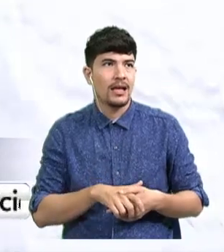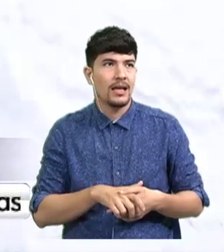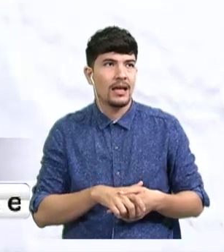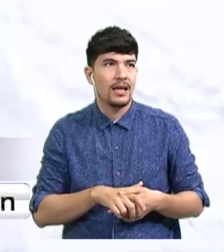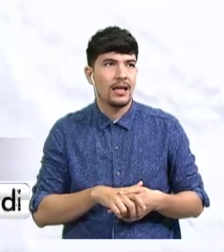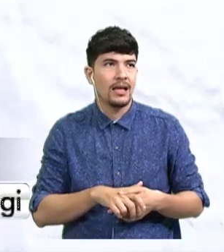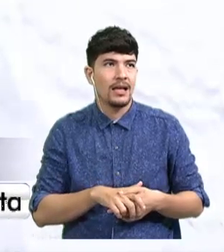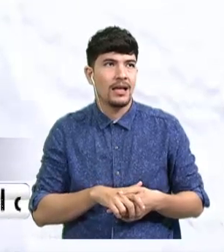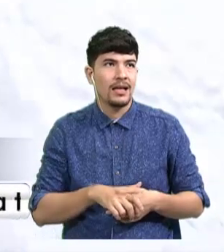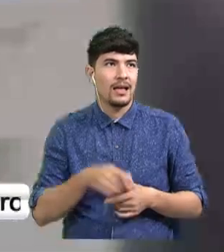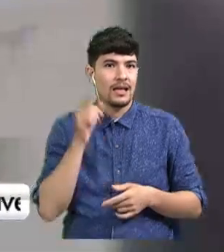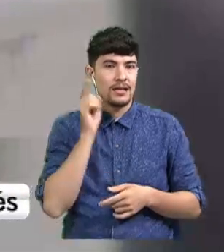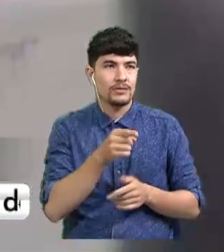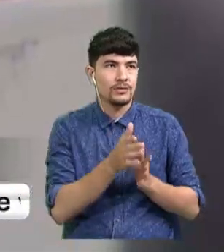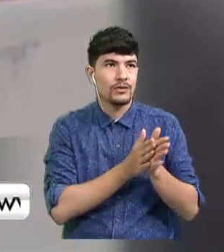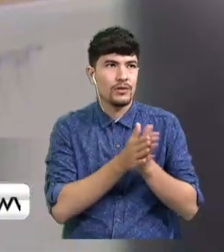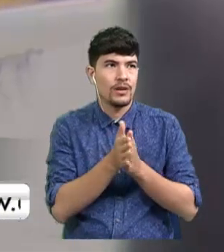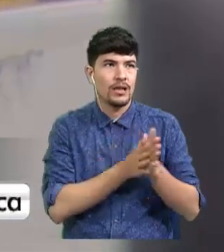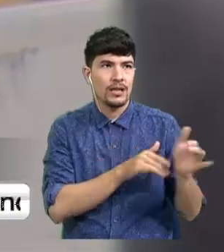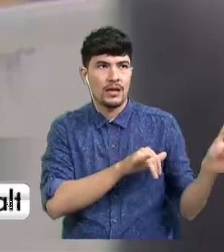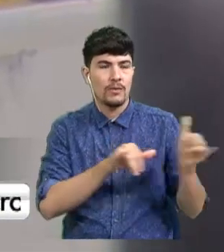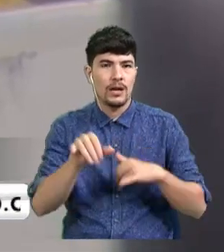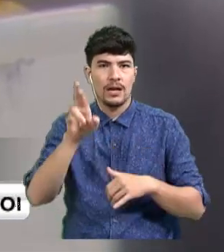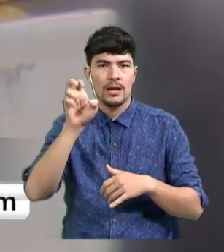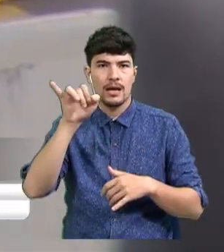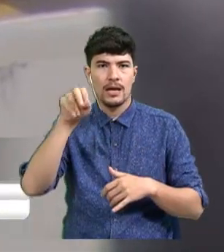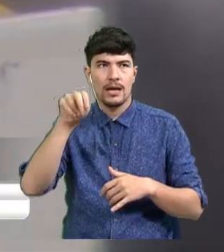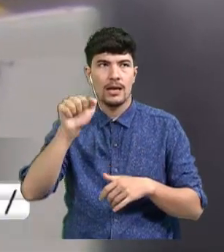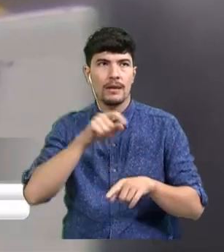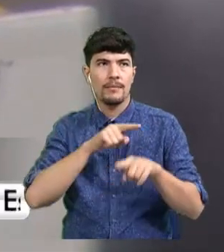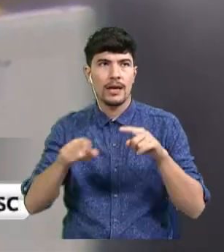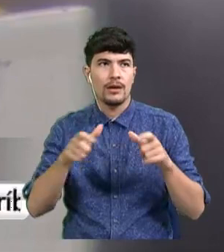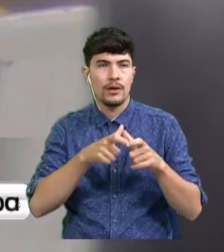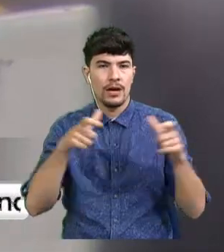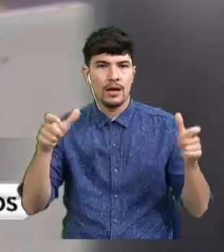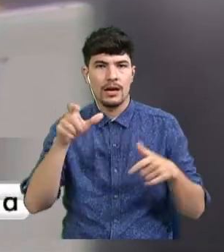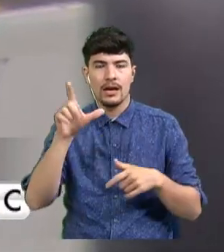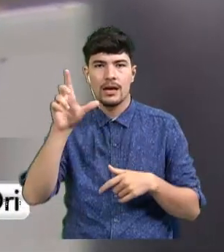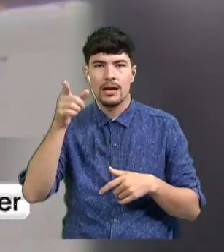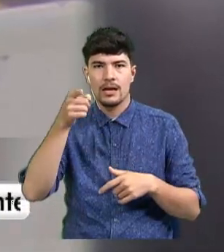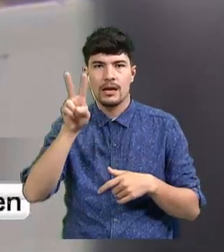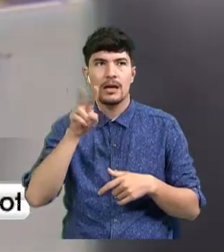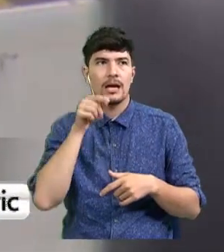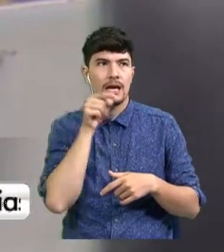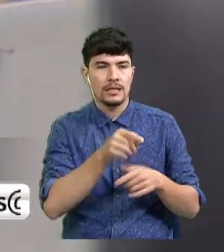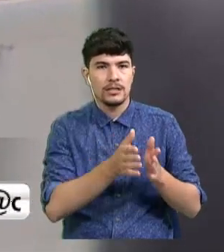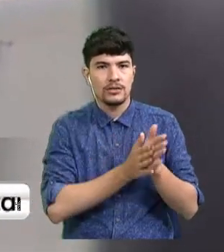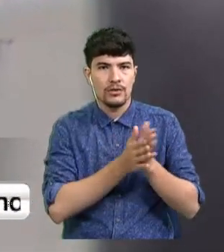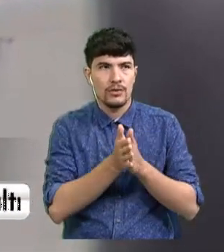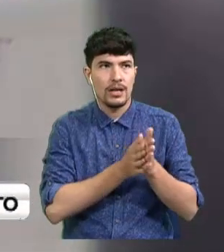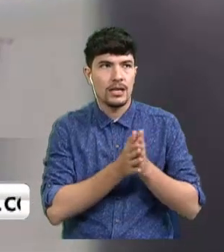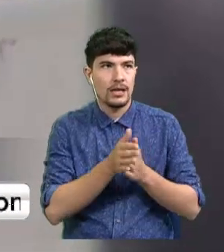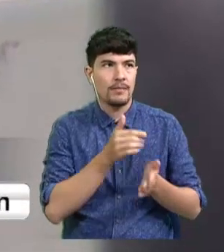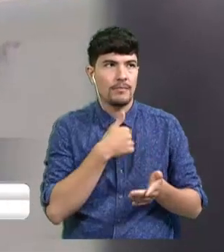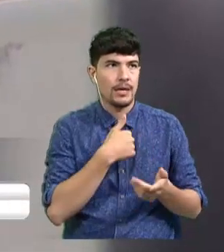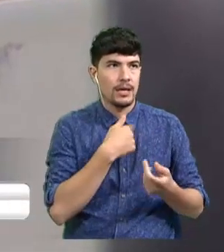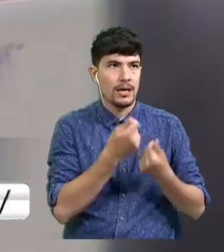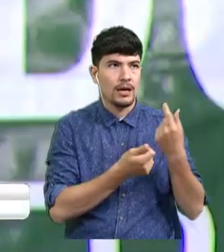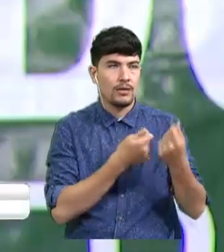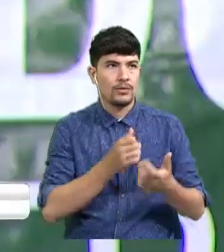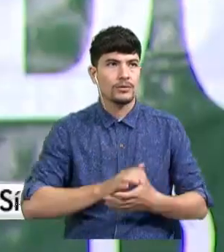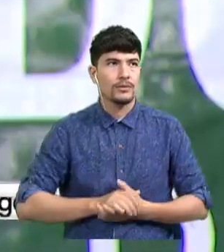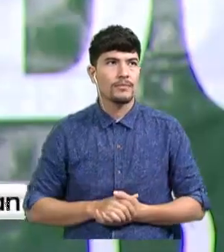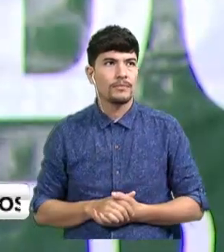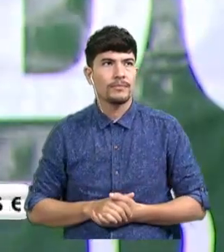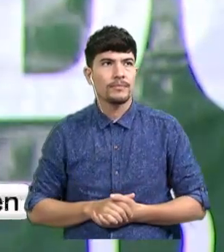Gran 12. Ese chocolate es el mismo Reina, pero con el nombre La Gran 12. Ese chocolate lo maquilo yo, que es el negocio de los Mendietas. Mire qué buena noticia,